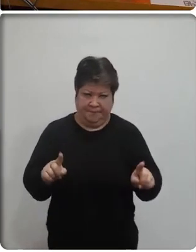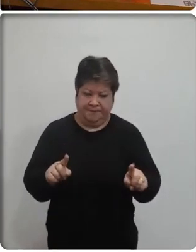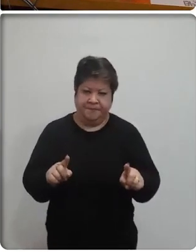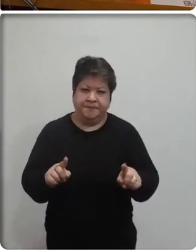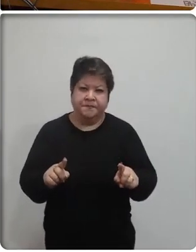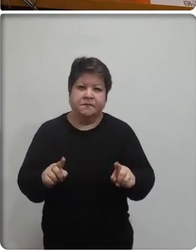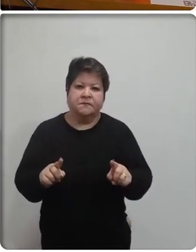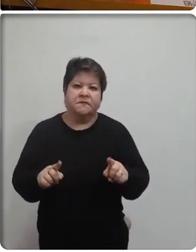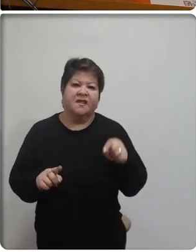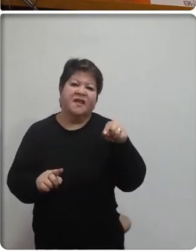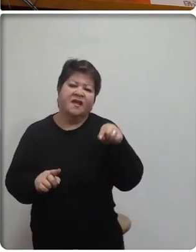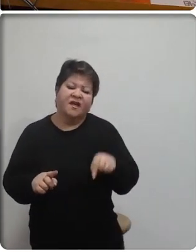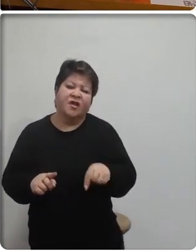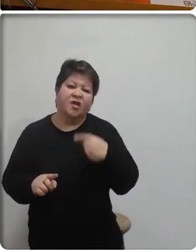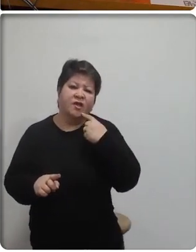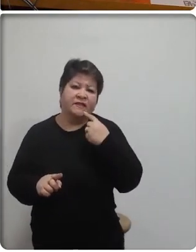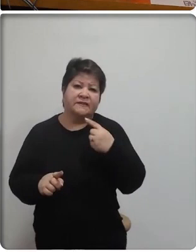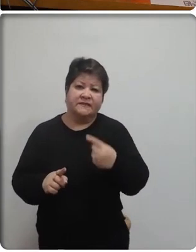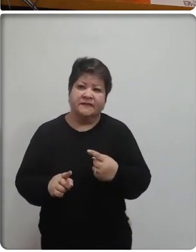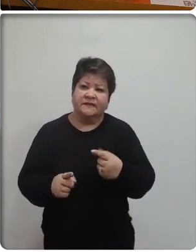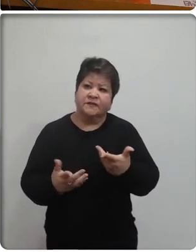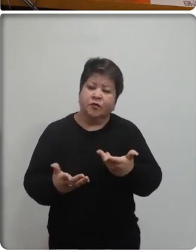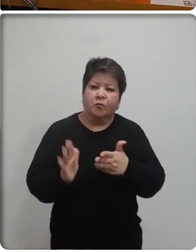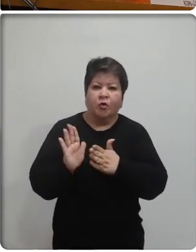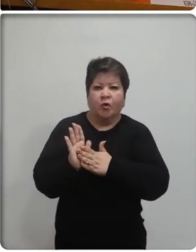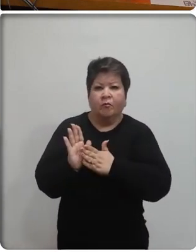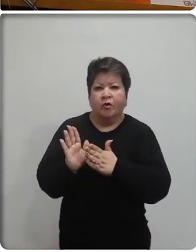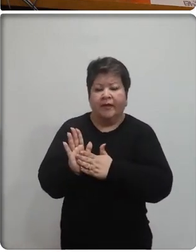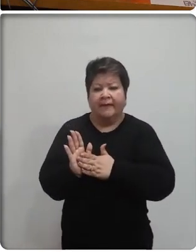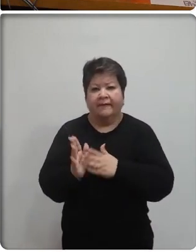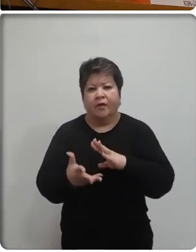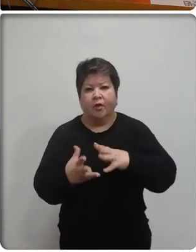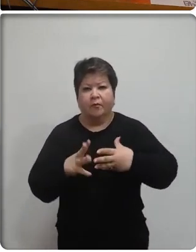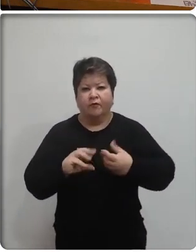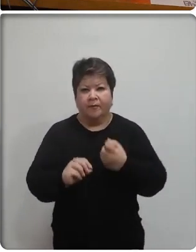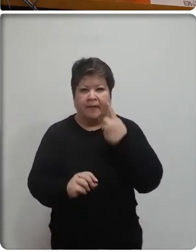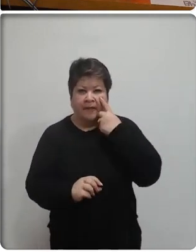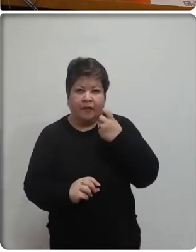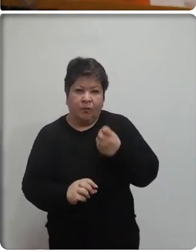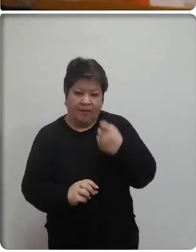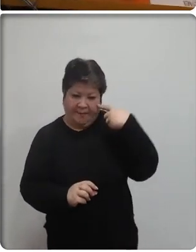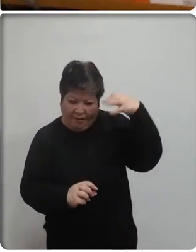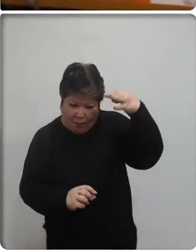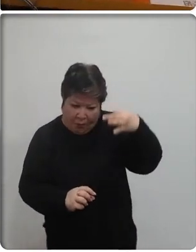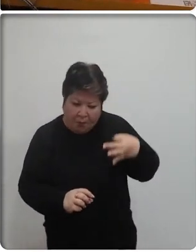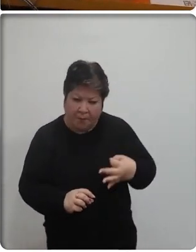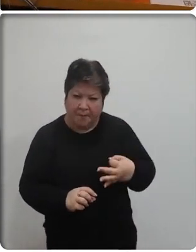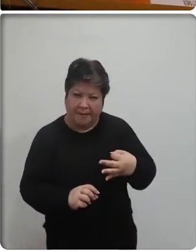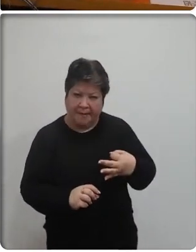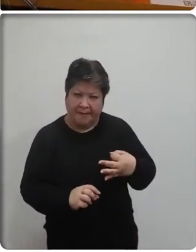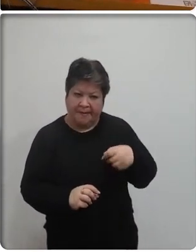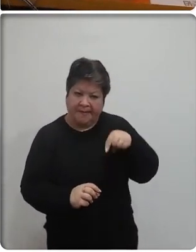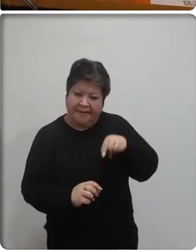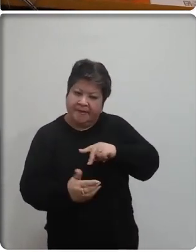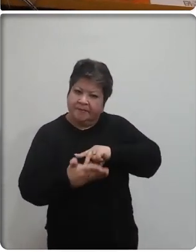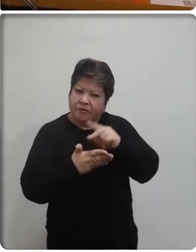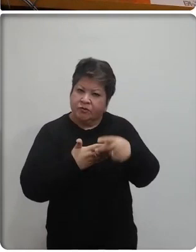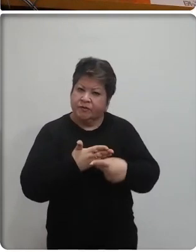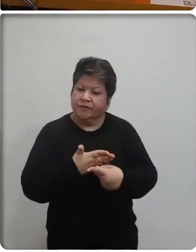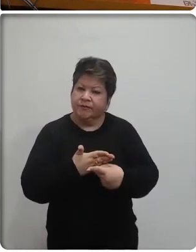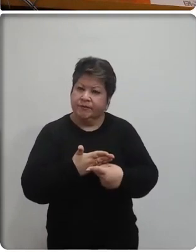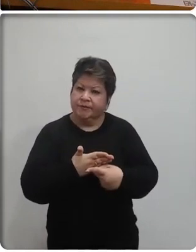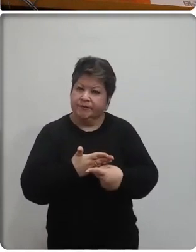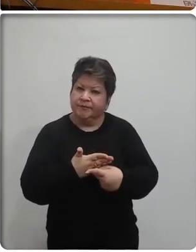manera lo que se establece como componente o indicador estratégico para el cumplimiento de esto es justamente es poder